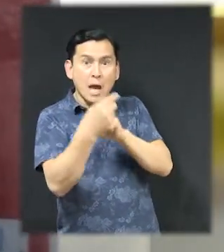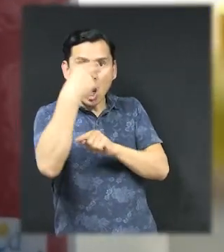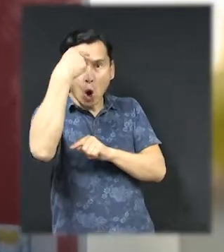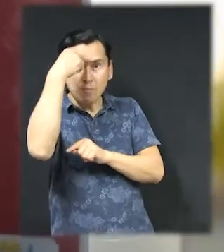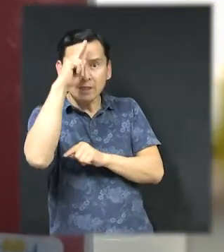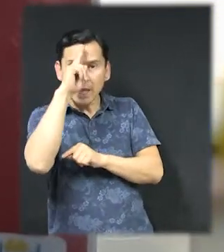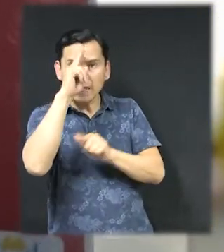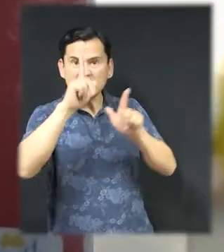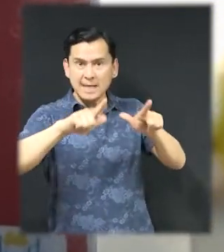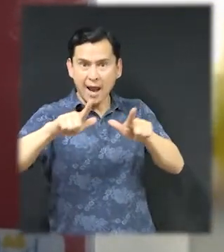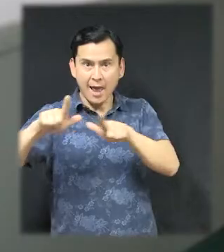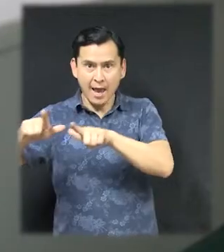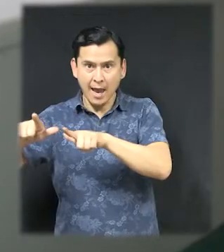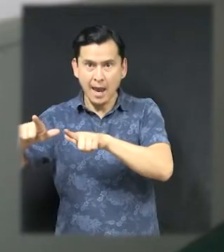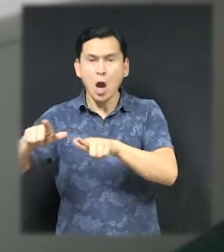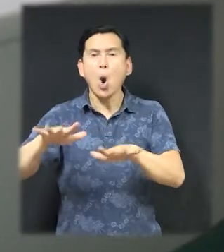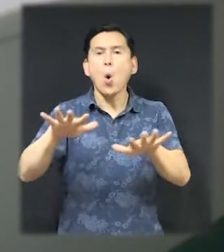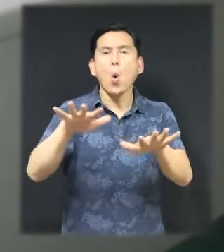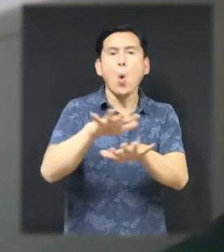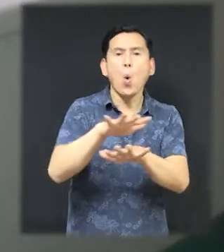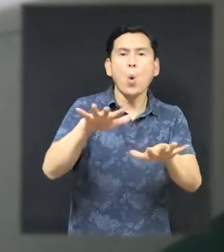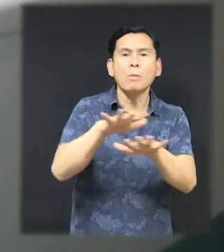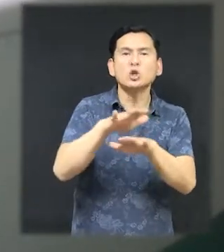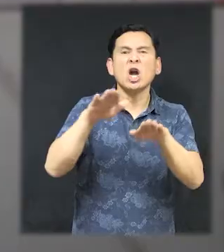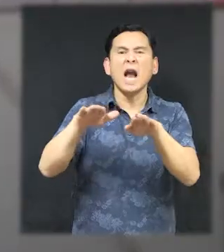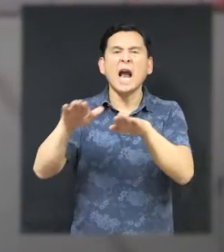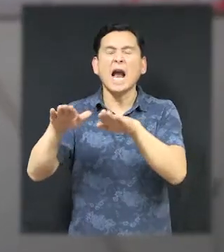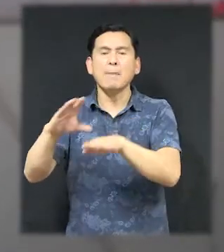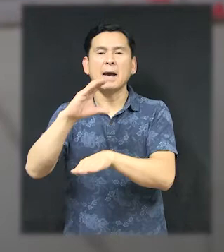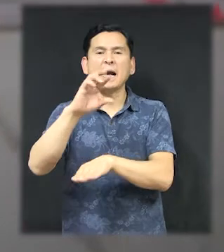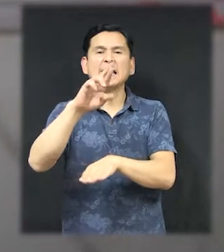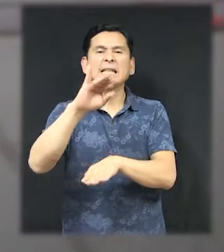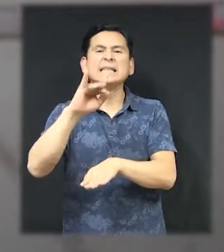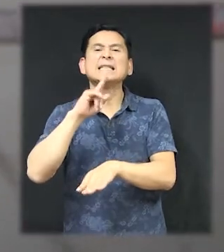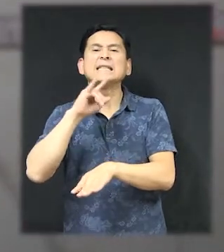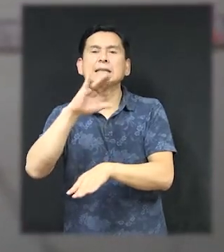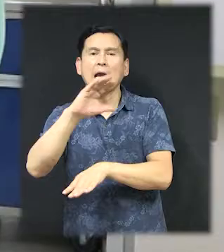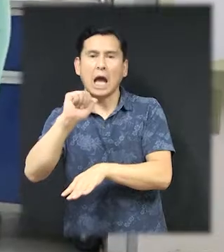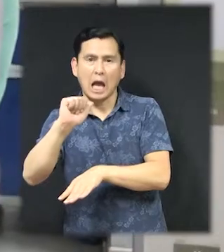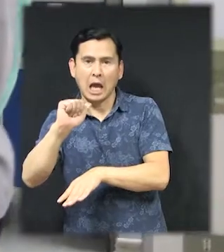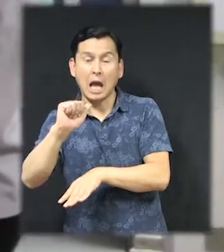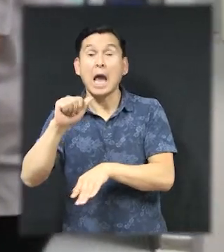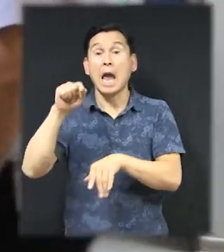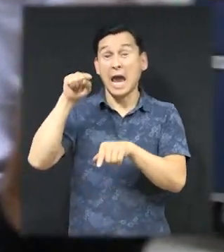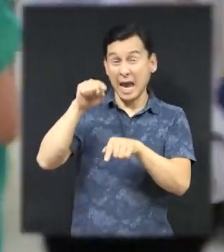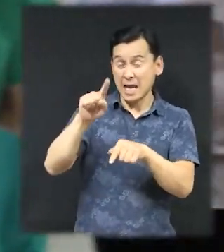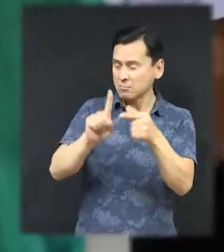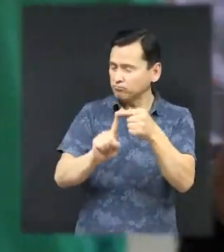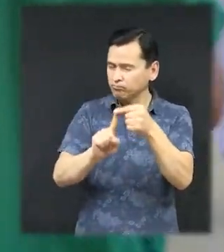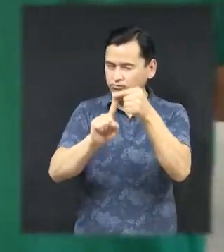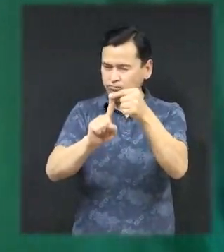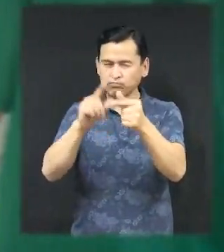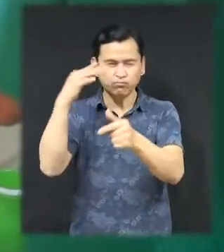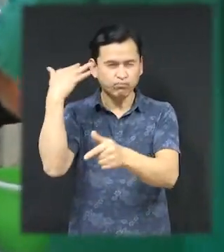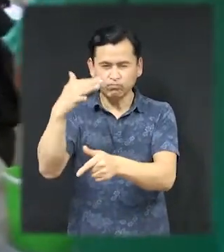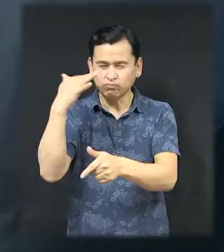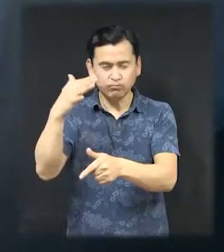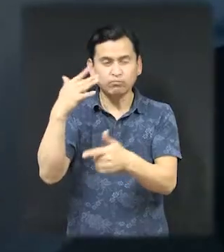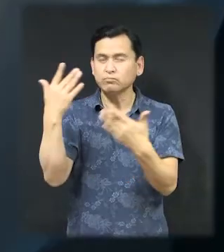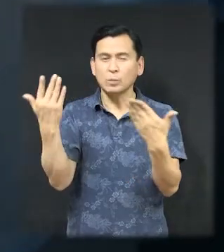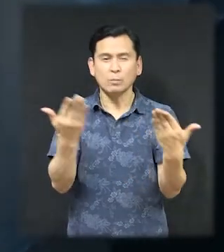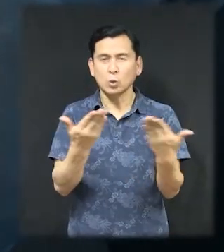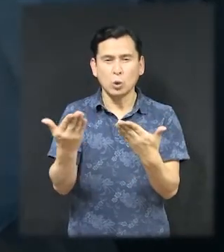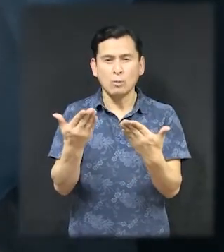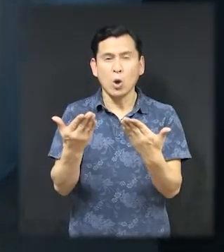hospital, tiene que ver con la ocupación de nuestras camas críticas. Y ahí la prioridad se ha definido en